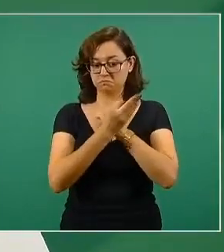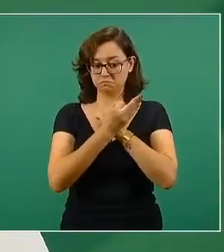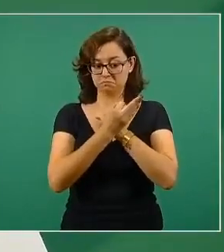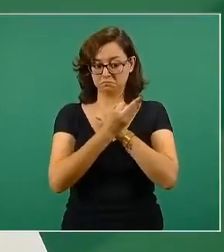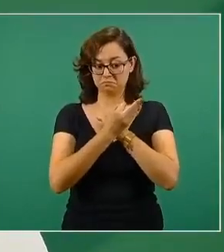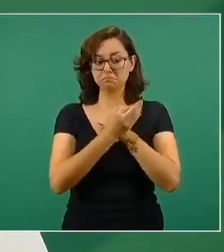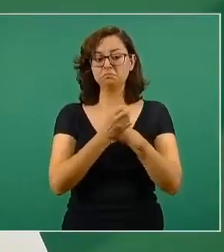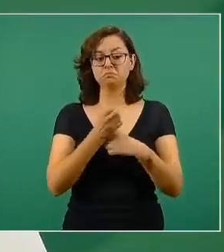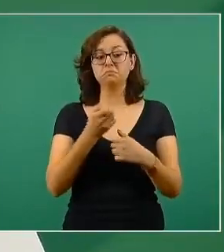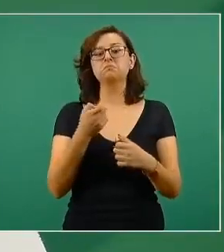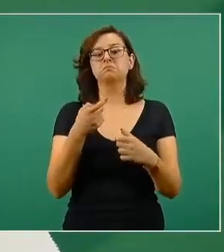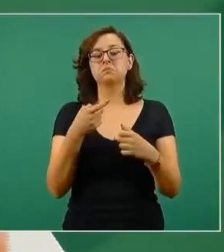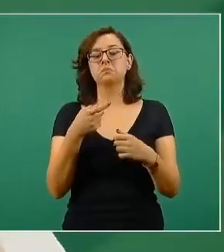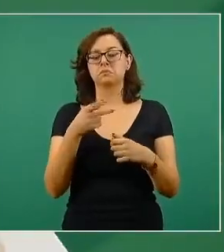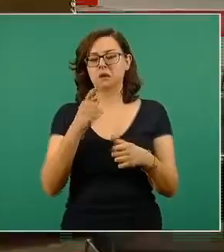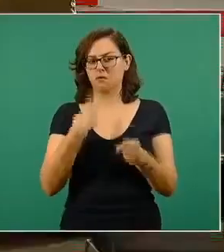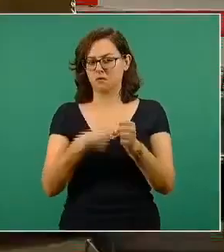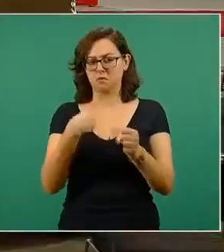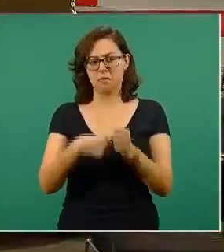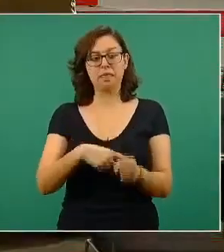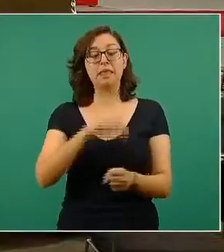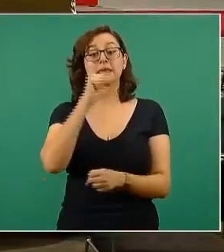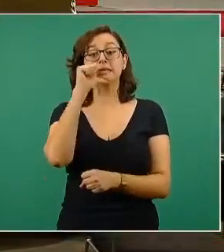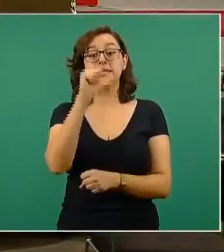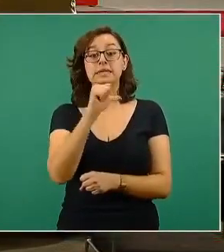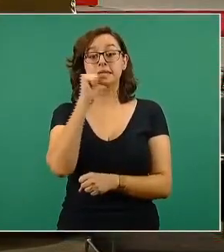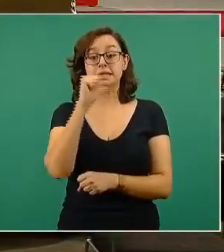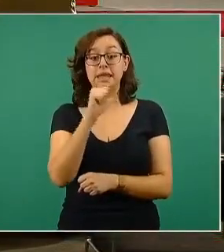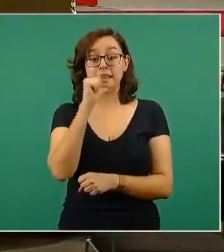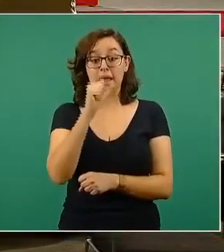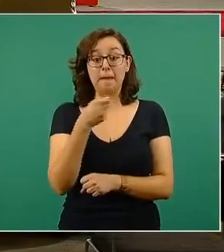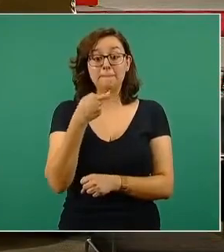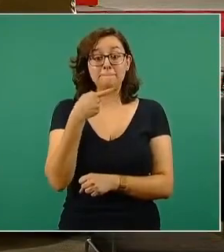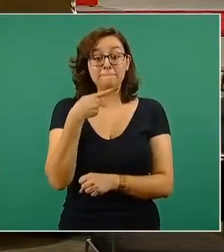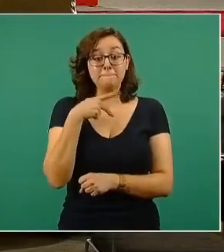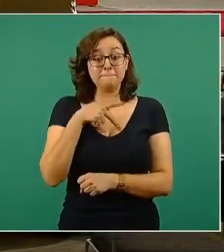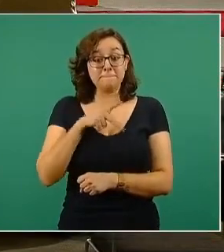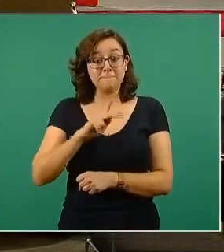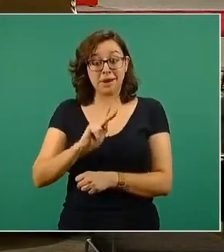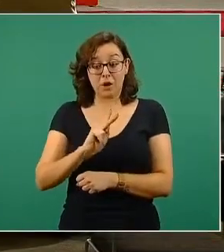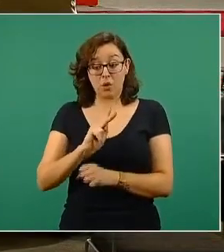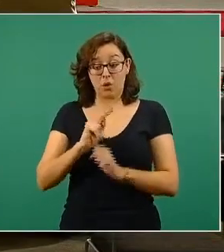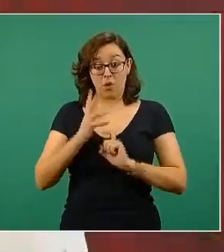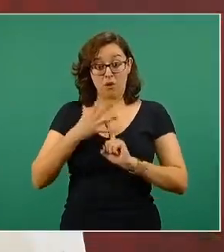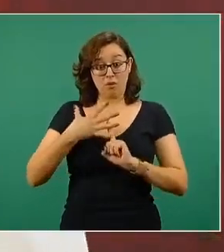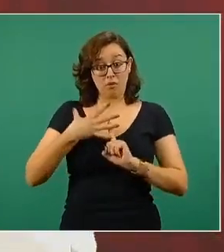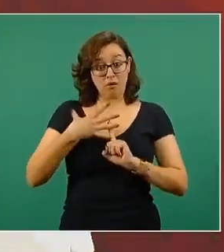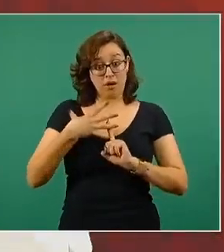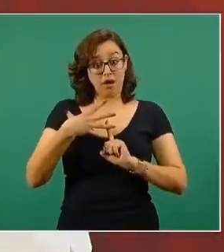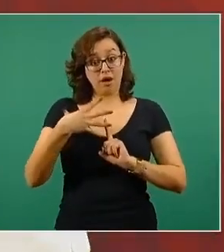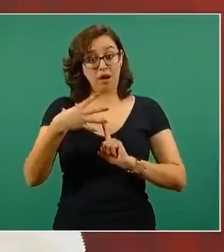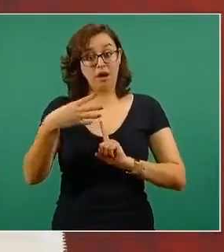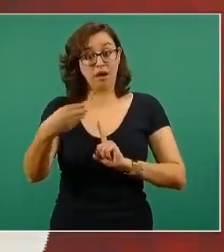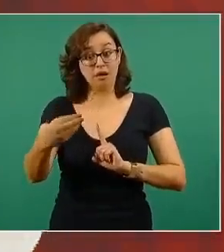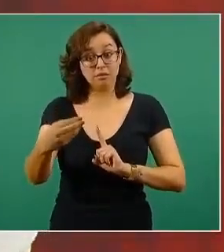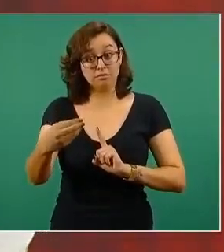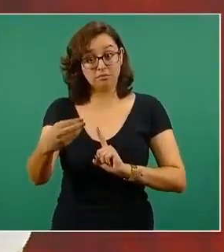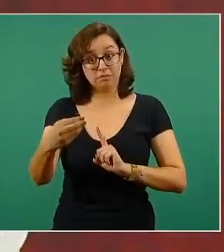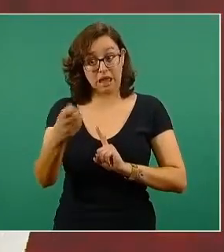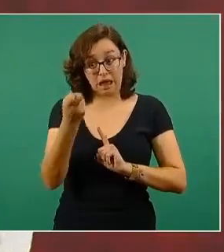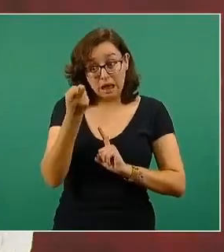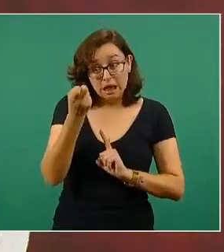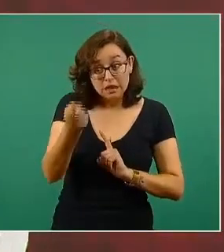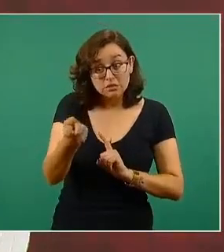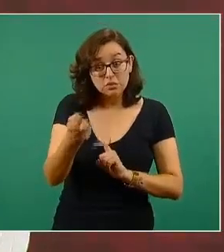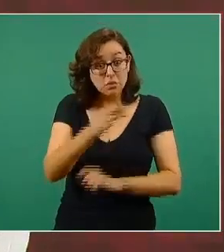no desarrollen enfermedad, y sobre todo impedir que transmitan, si es que el virus se alberga en sus gargantas y